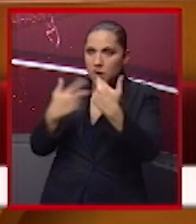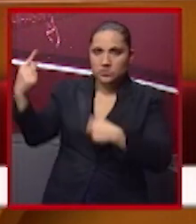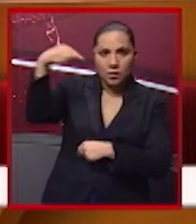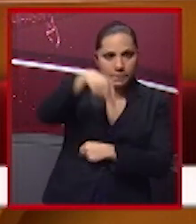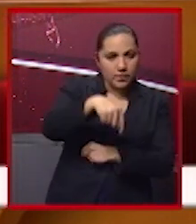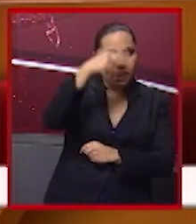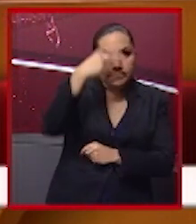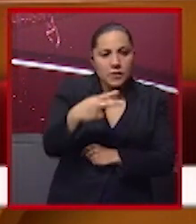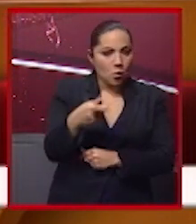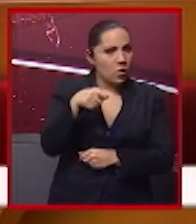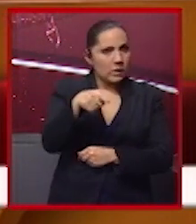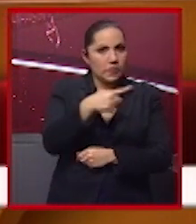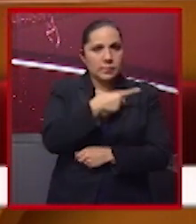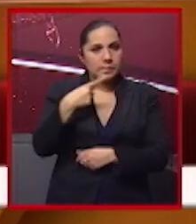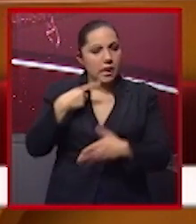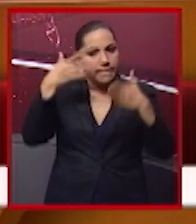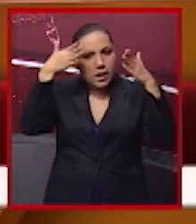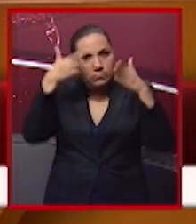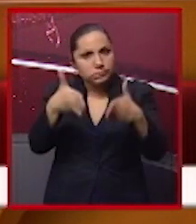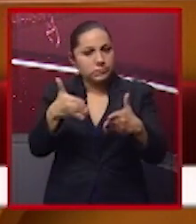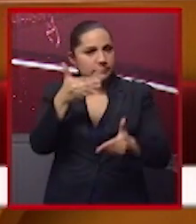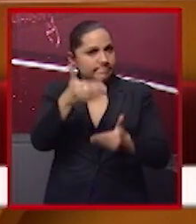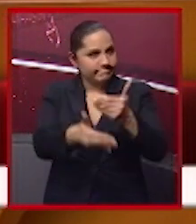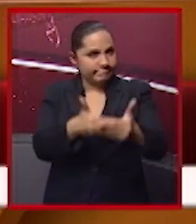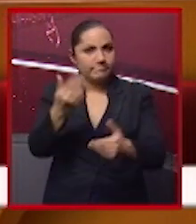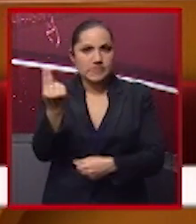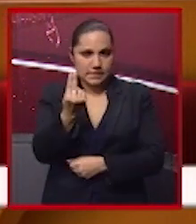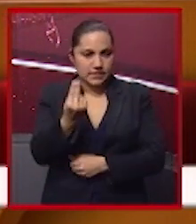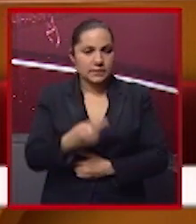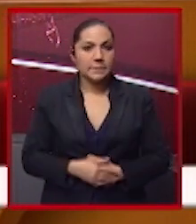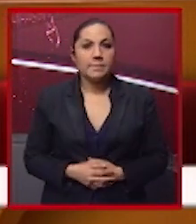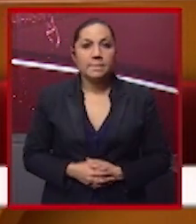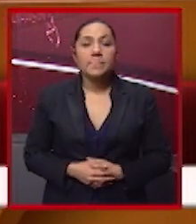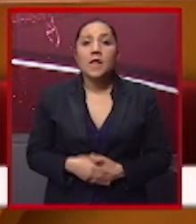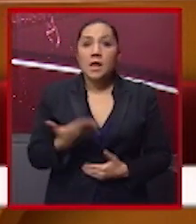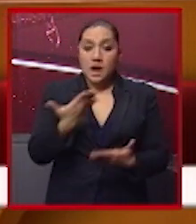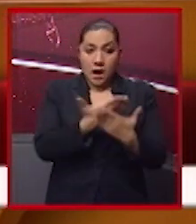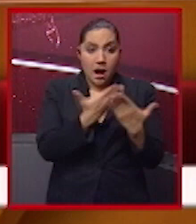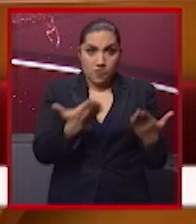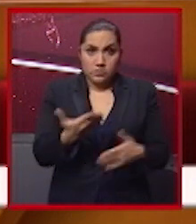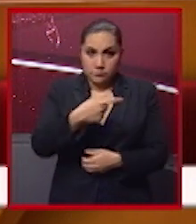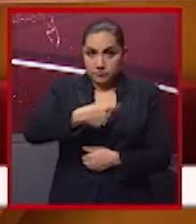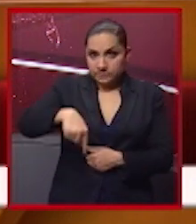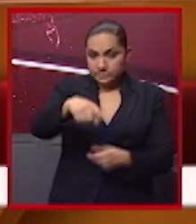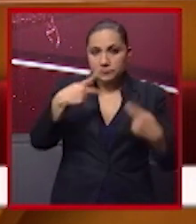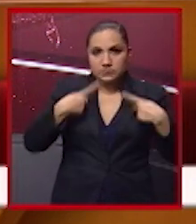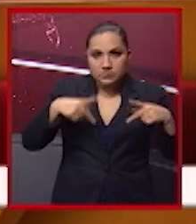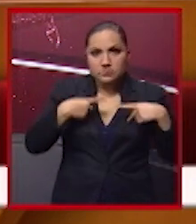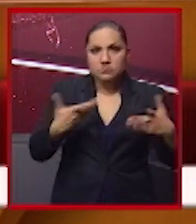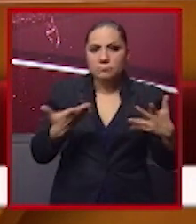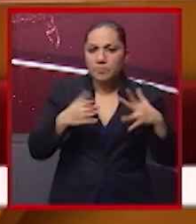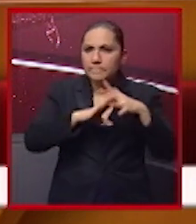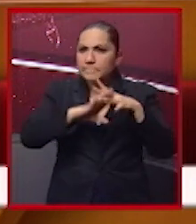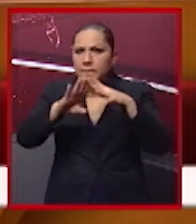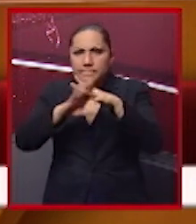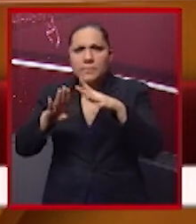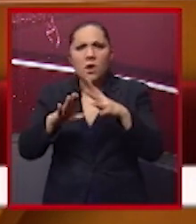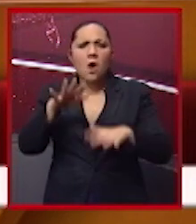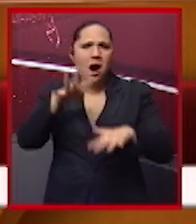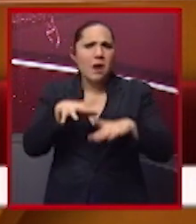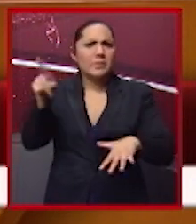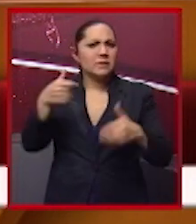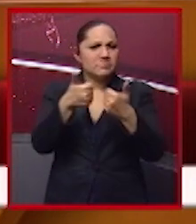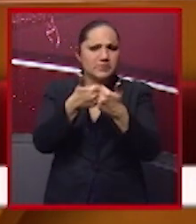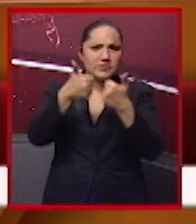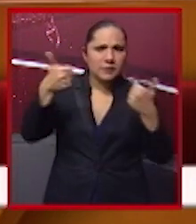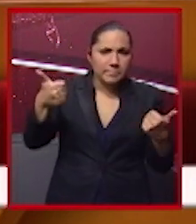A nivel familiar, esto ha generado la separación de los migrantes indocumentados y sus cónyuges o hijos